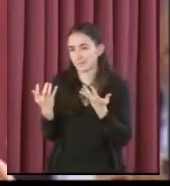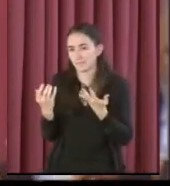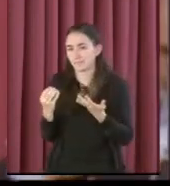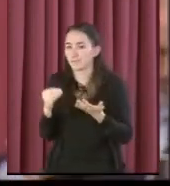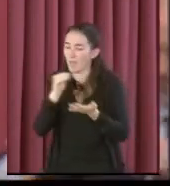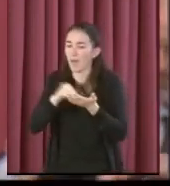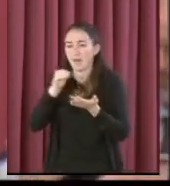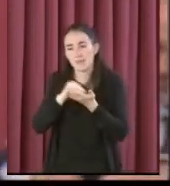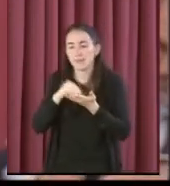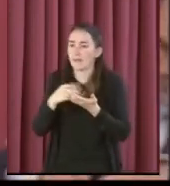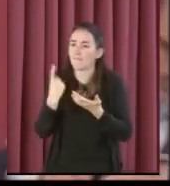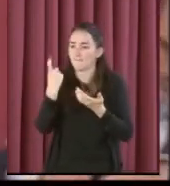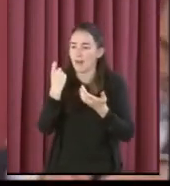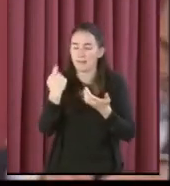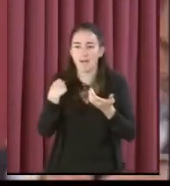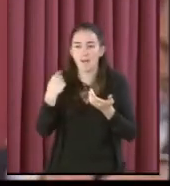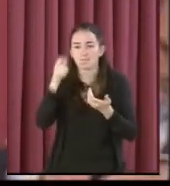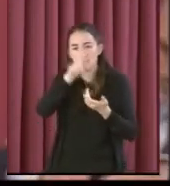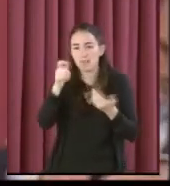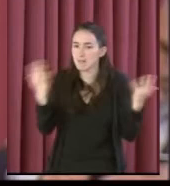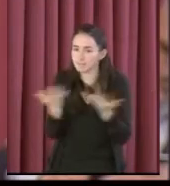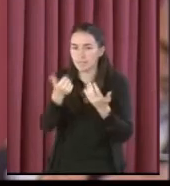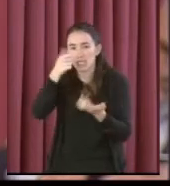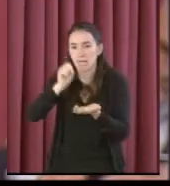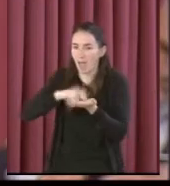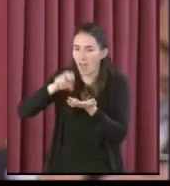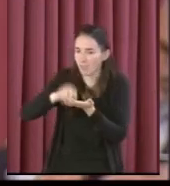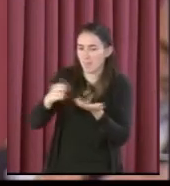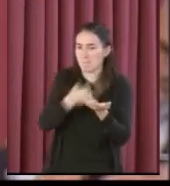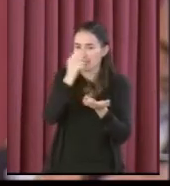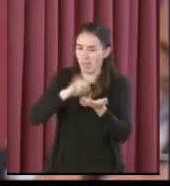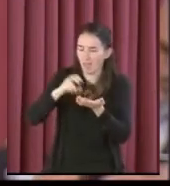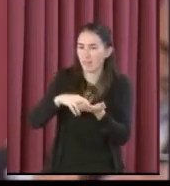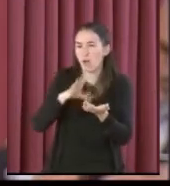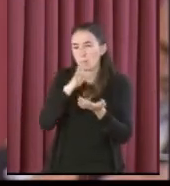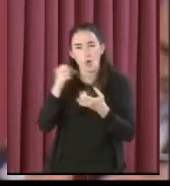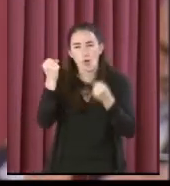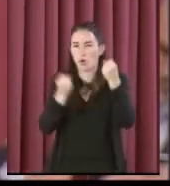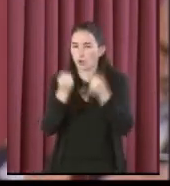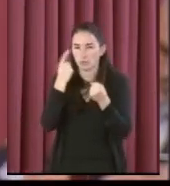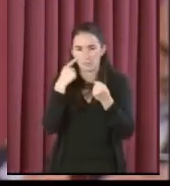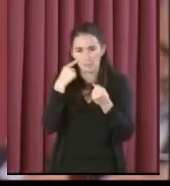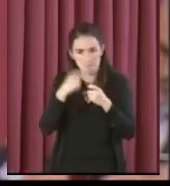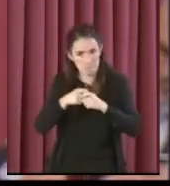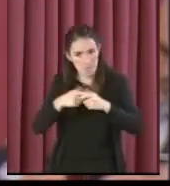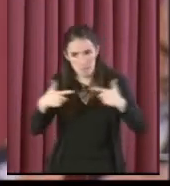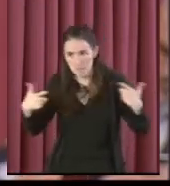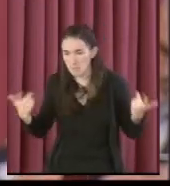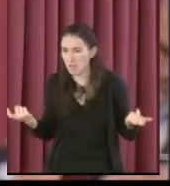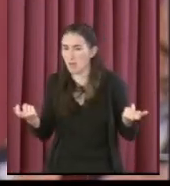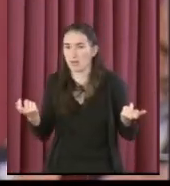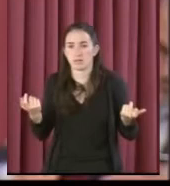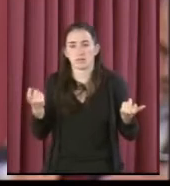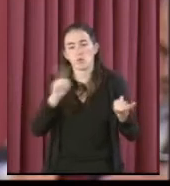conquistar las calles para las personas como manera de ilustrar un modelo de ciudad en que los coches ceden terreno en favor de los peatones.